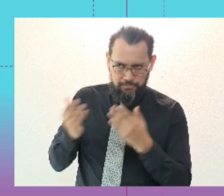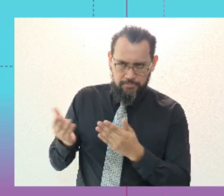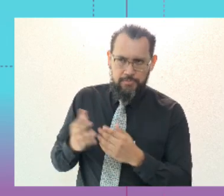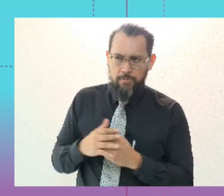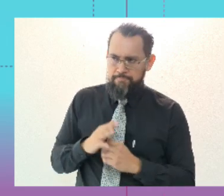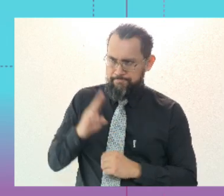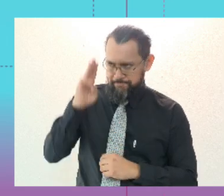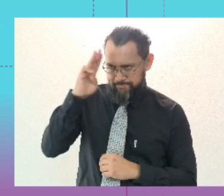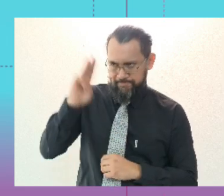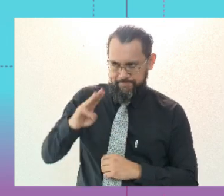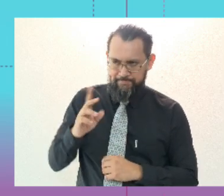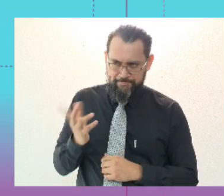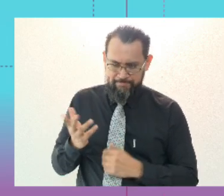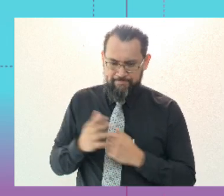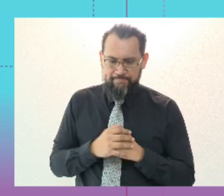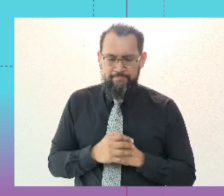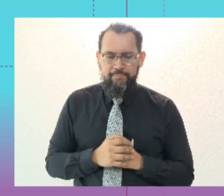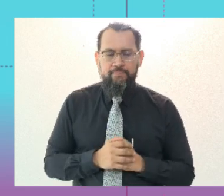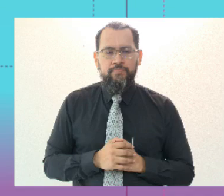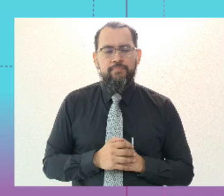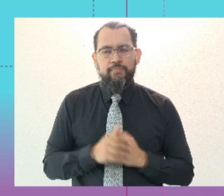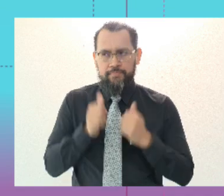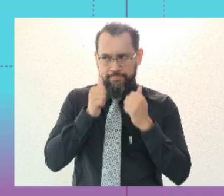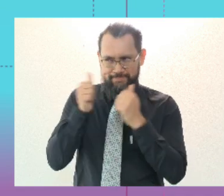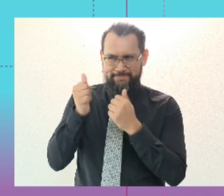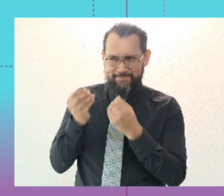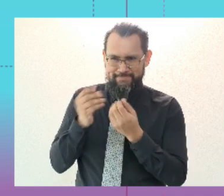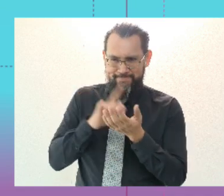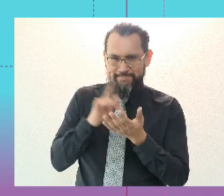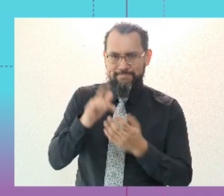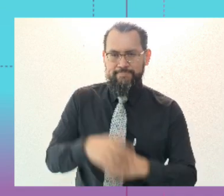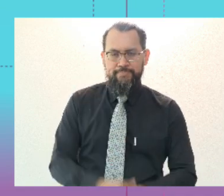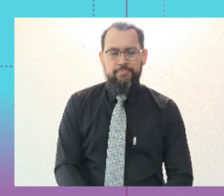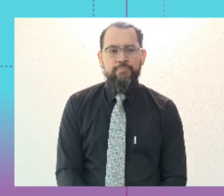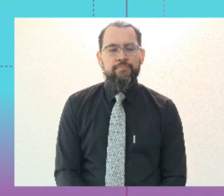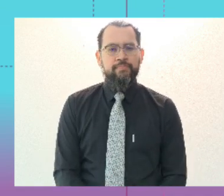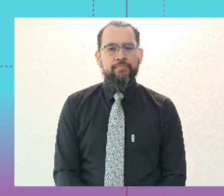no tiene inconveniente, y pues estamos atentos. Muchas gracias.